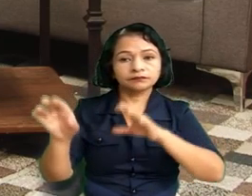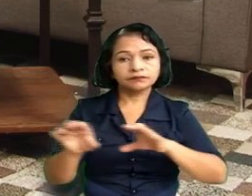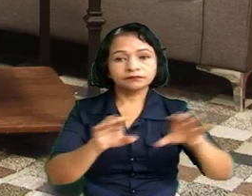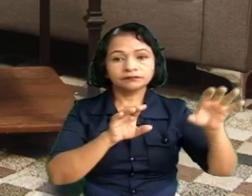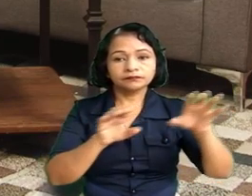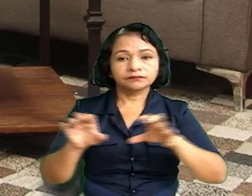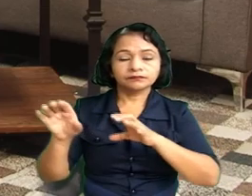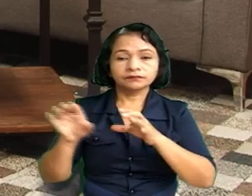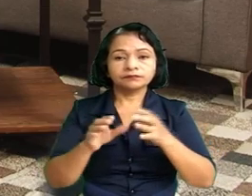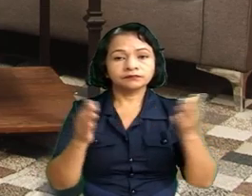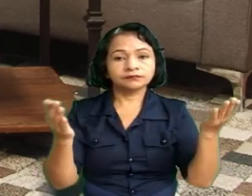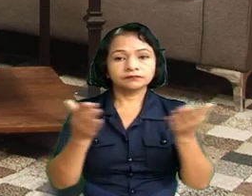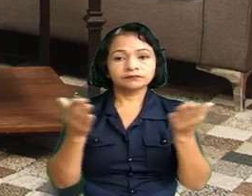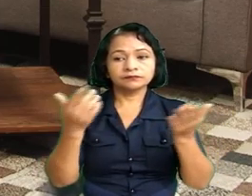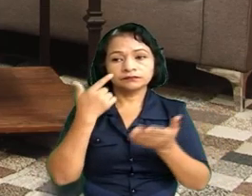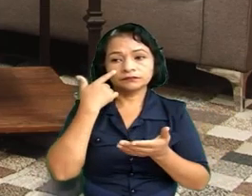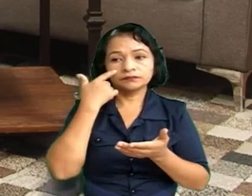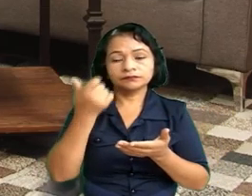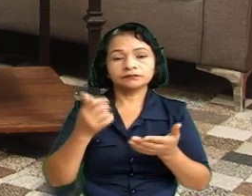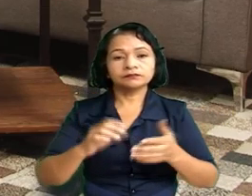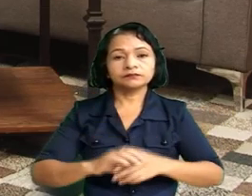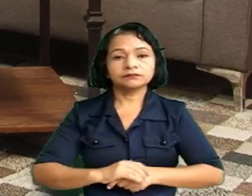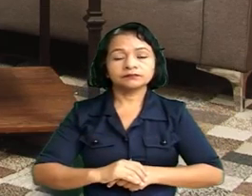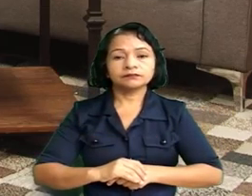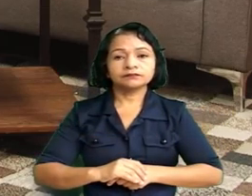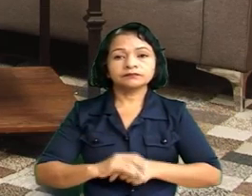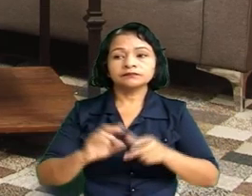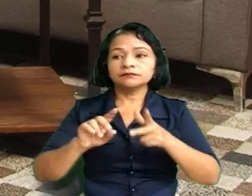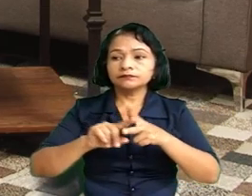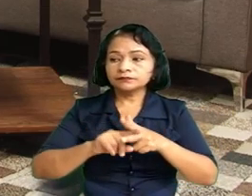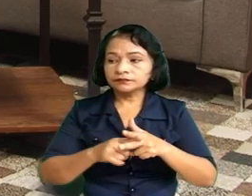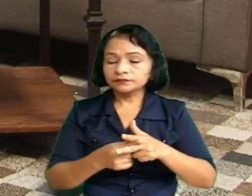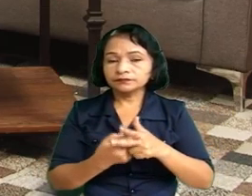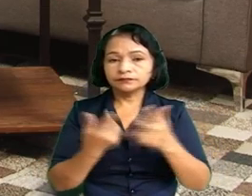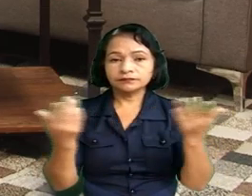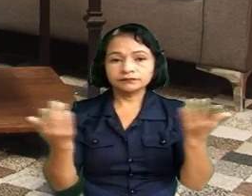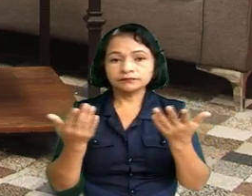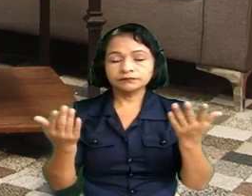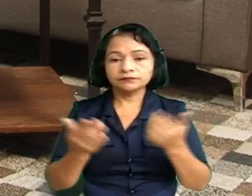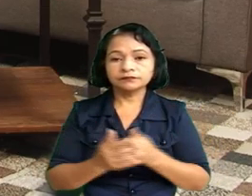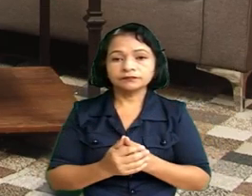que continúa, ¿cómo recordamos su legado? Inicialmente,